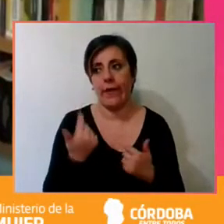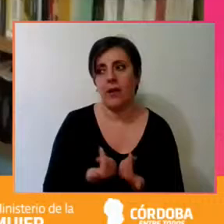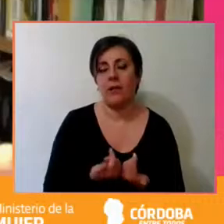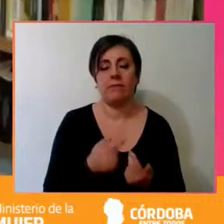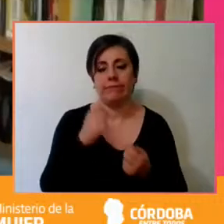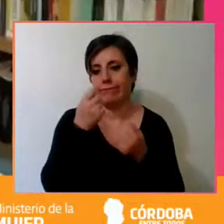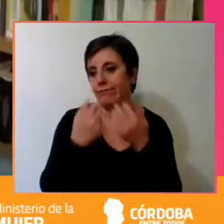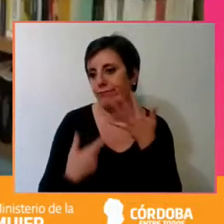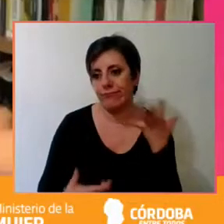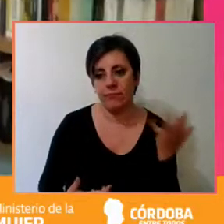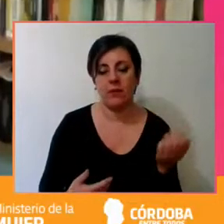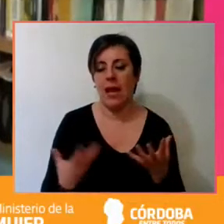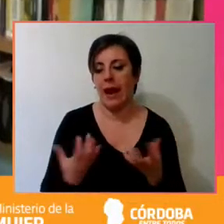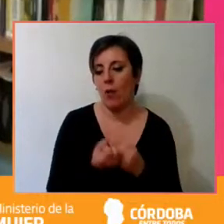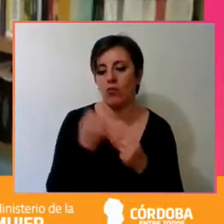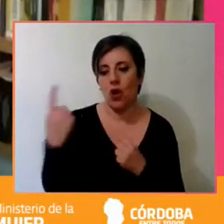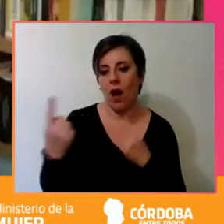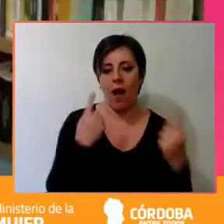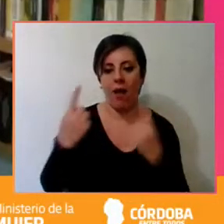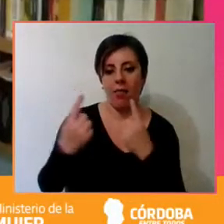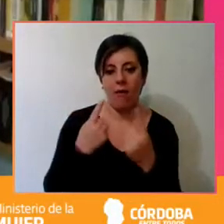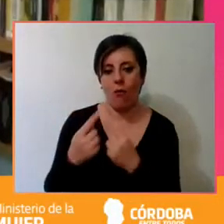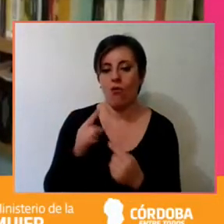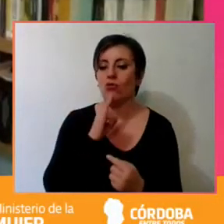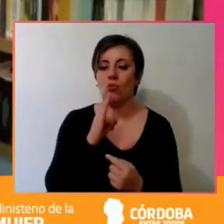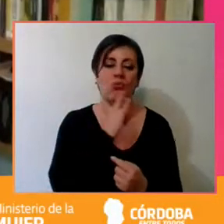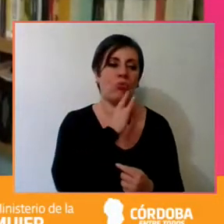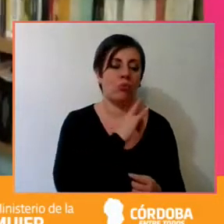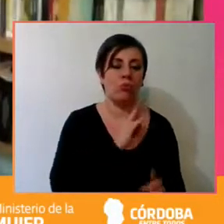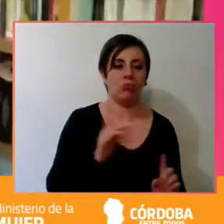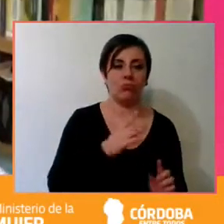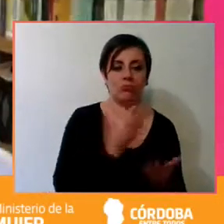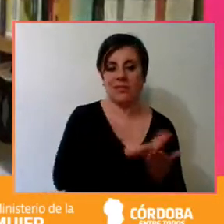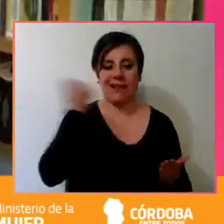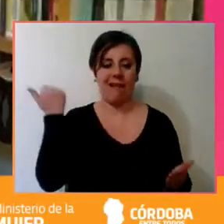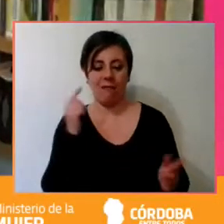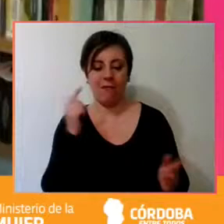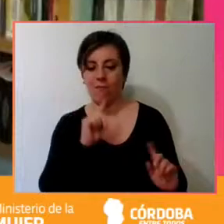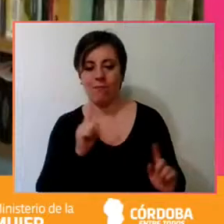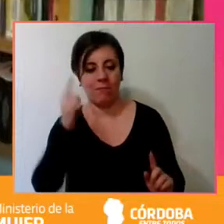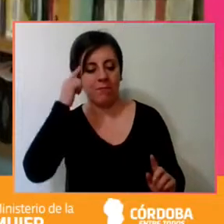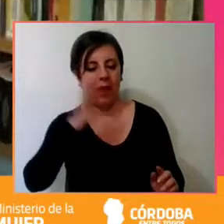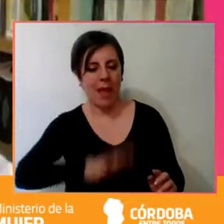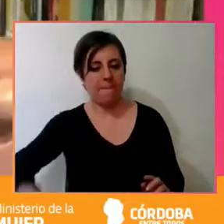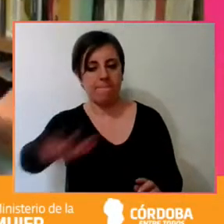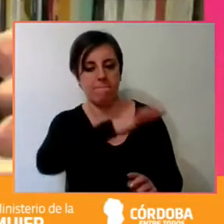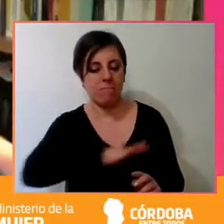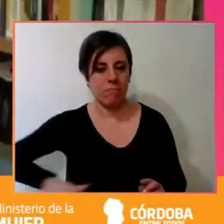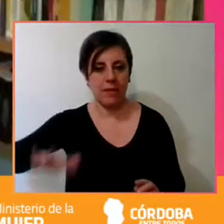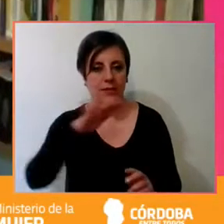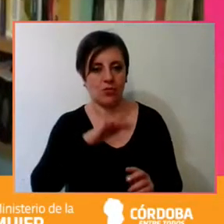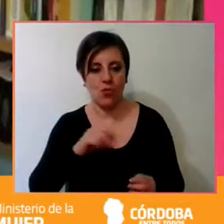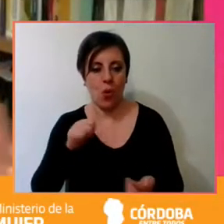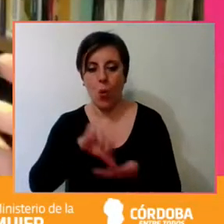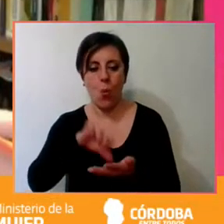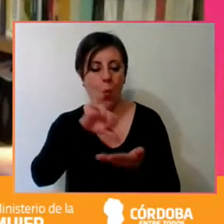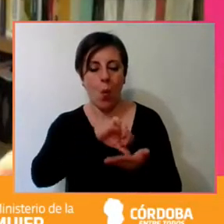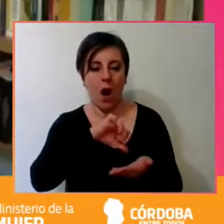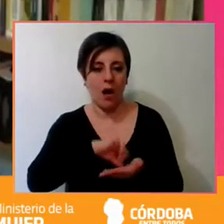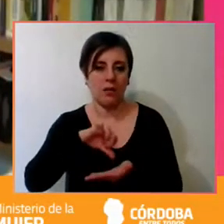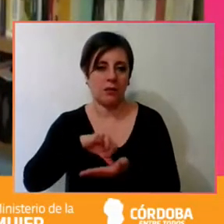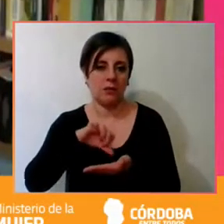fin, esta privatización hay que sacarla, ¿no? Y entonces plantear espacios, sobre todo en aquellos lugares en